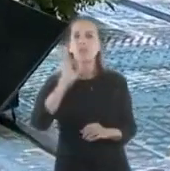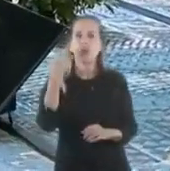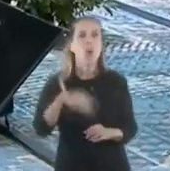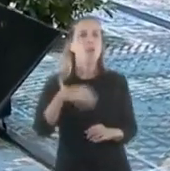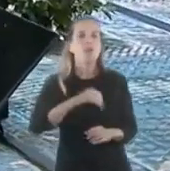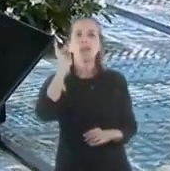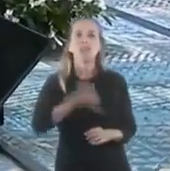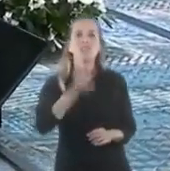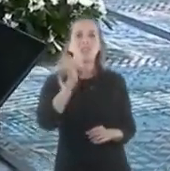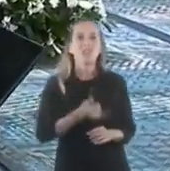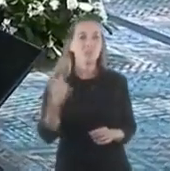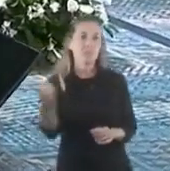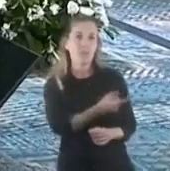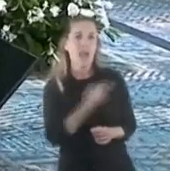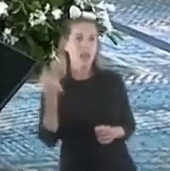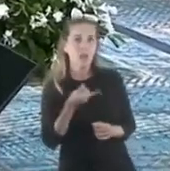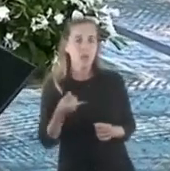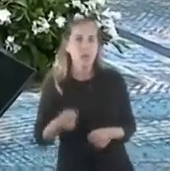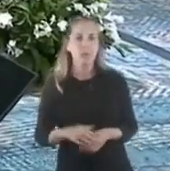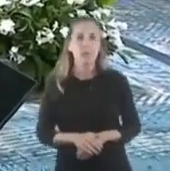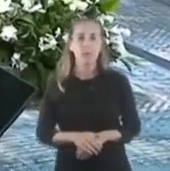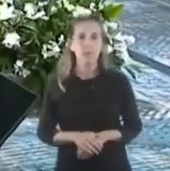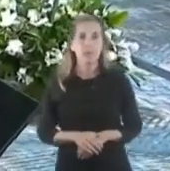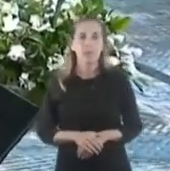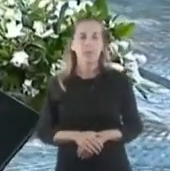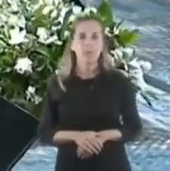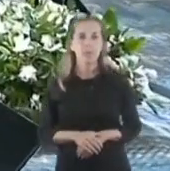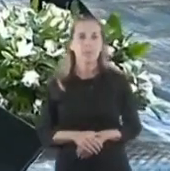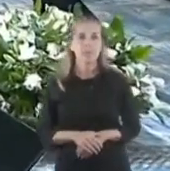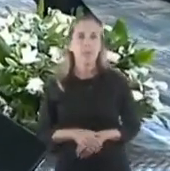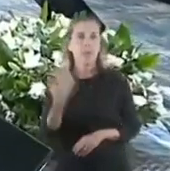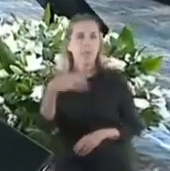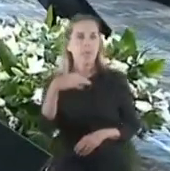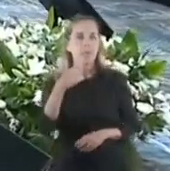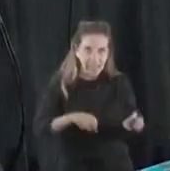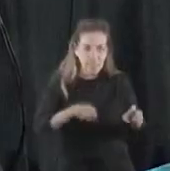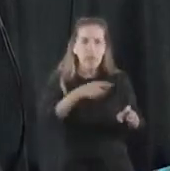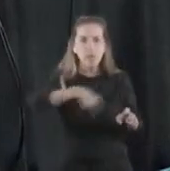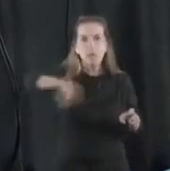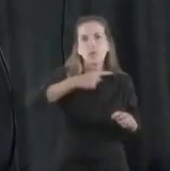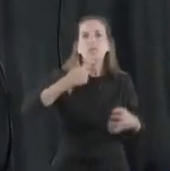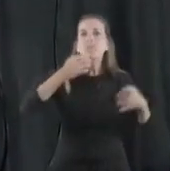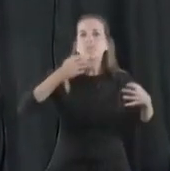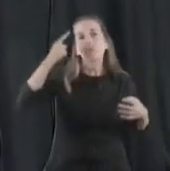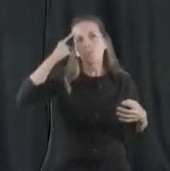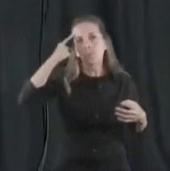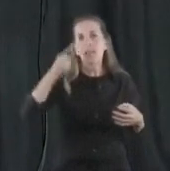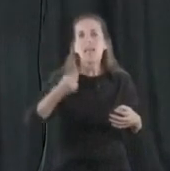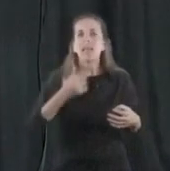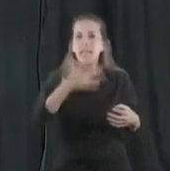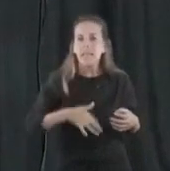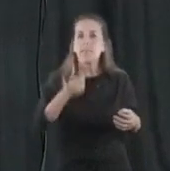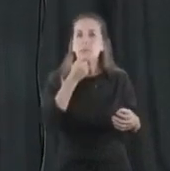Argentina pronunció un duro discurso en el que acusó a una derecha recalcitrante y fascista de amenazar la democracia en la